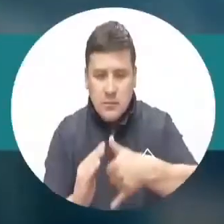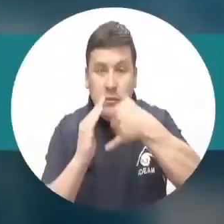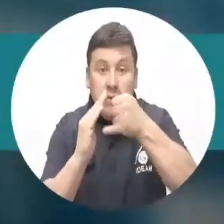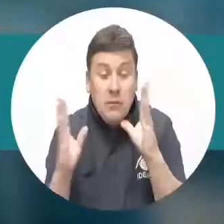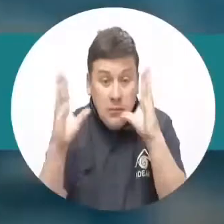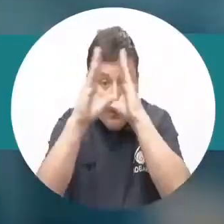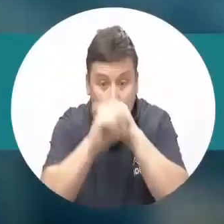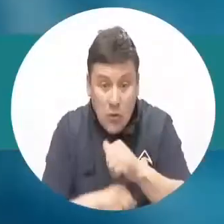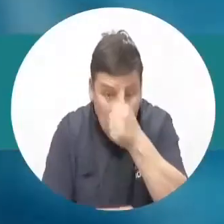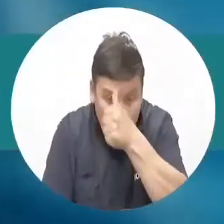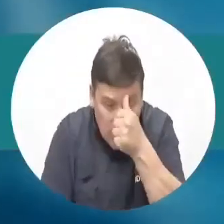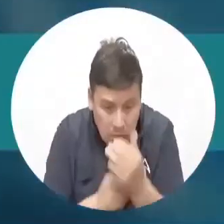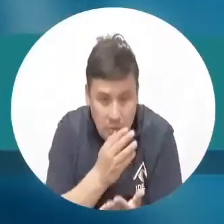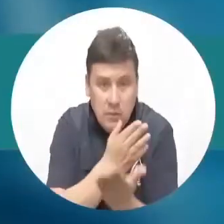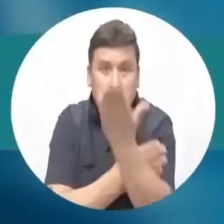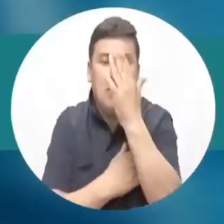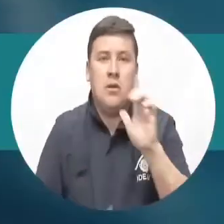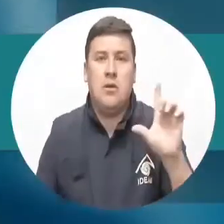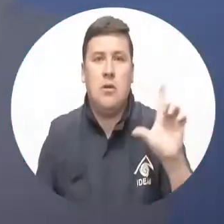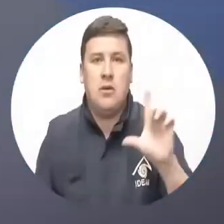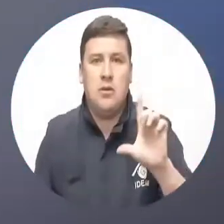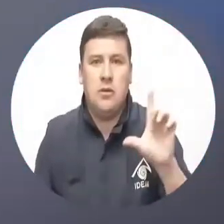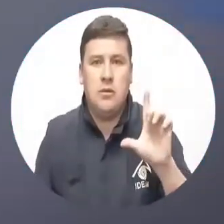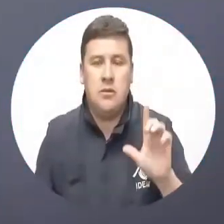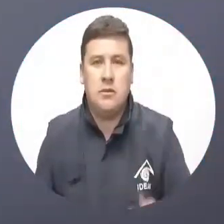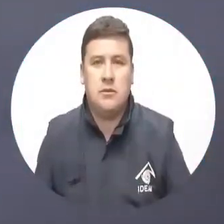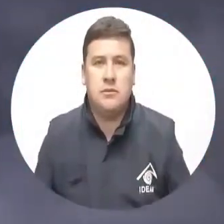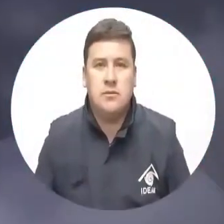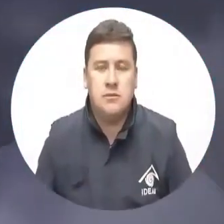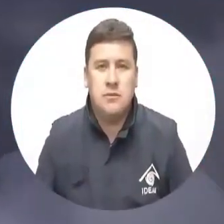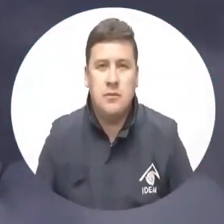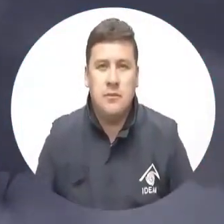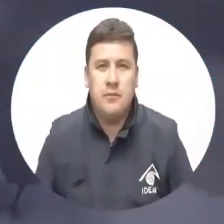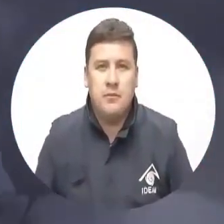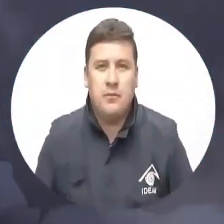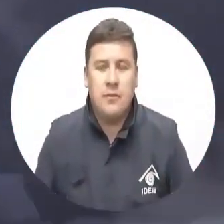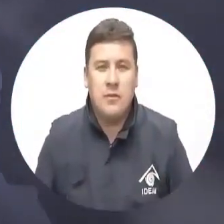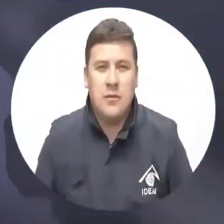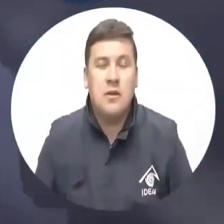Pronóstico del tiempo para la noche del domingo y la madrugada del lunes.